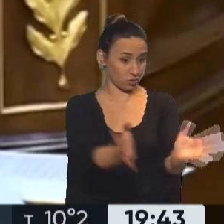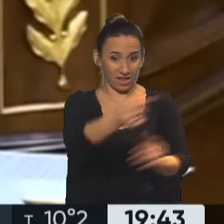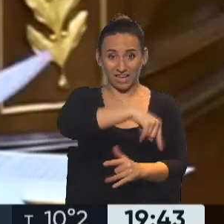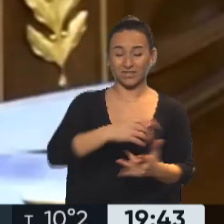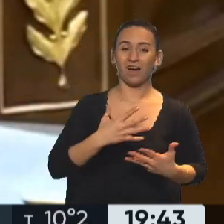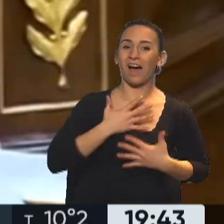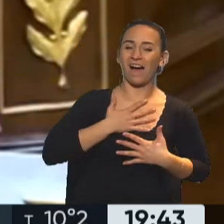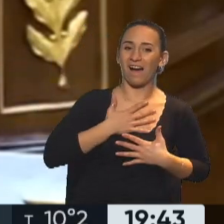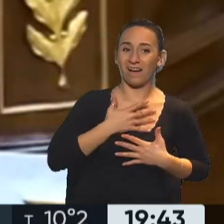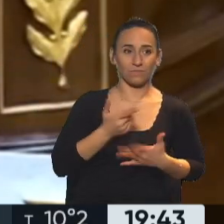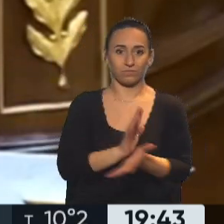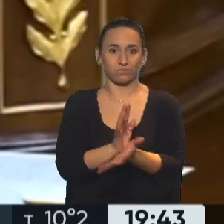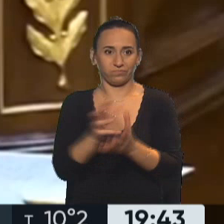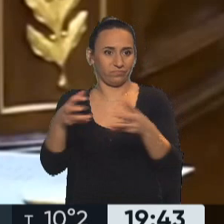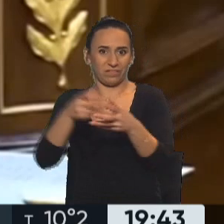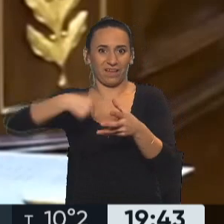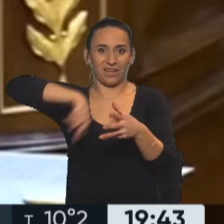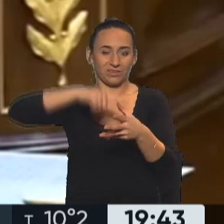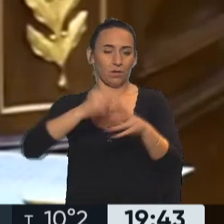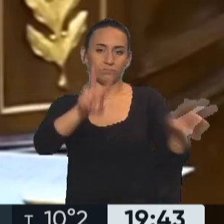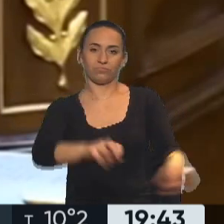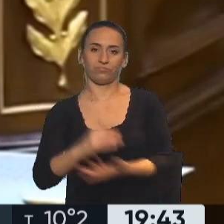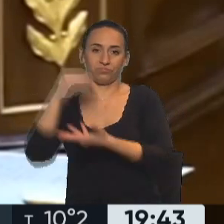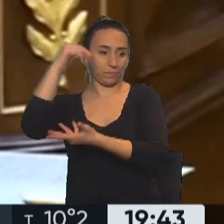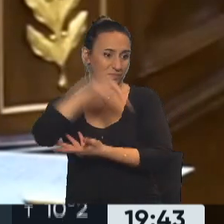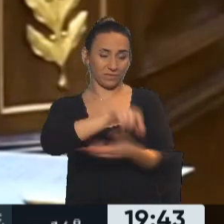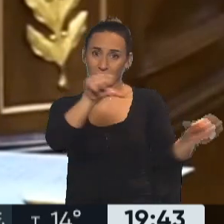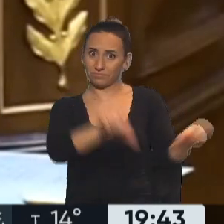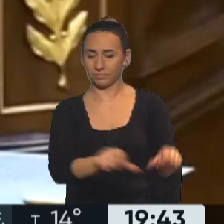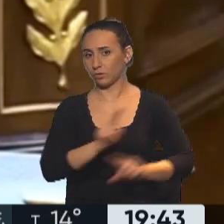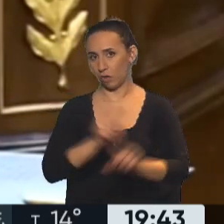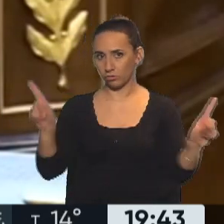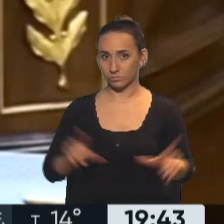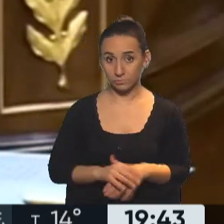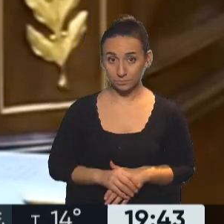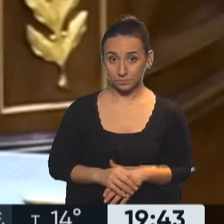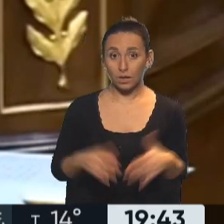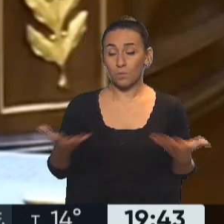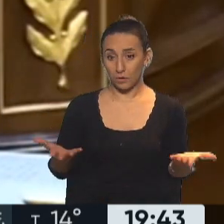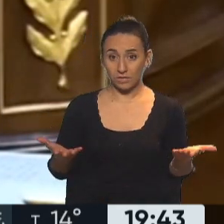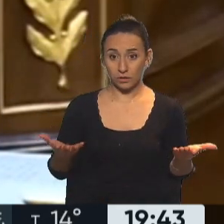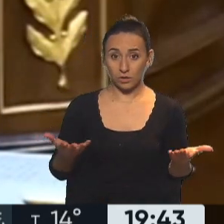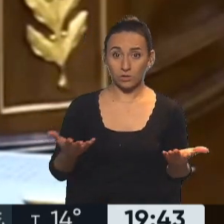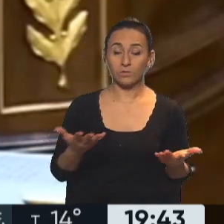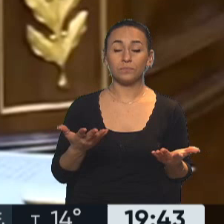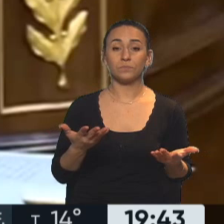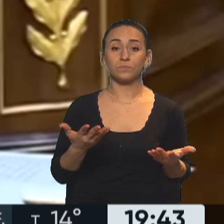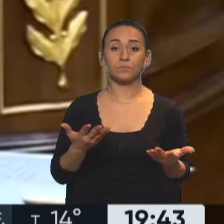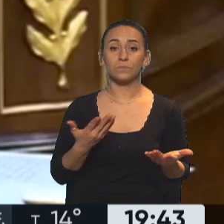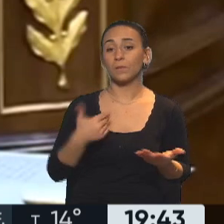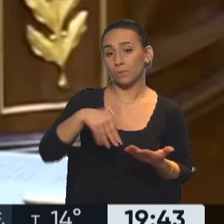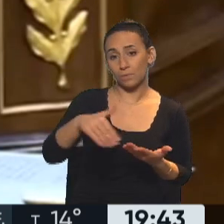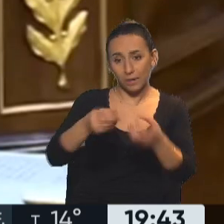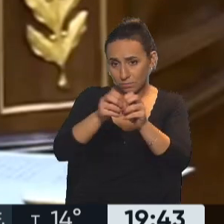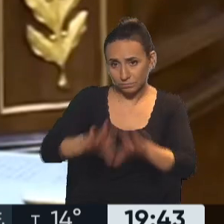de una minoría, y por eso vamos a poner en marcha, como quiero expresarles a continuación, un impuesto sobre